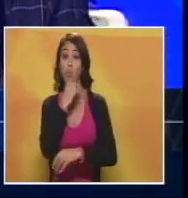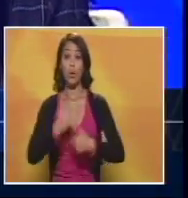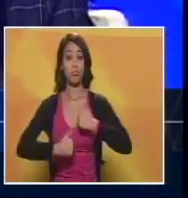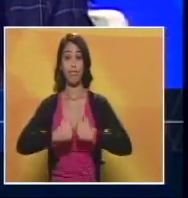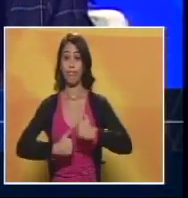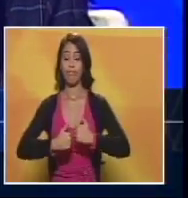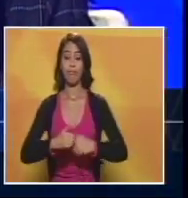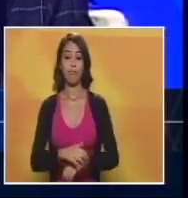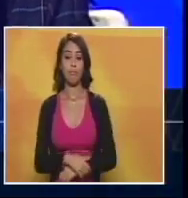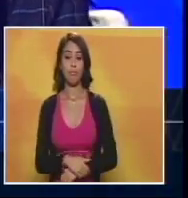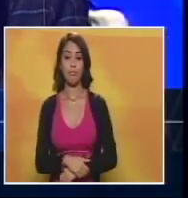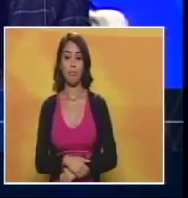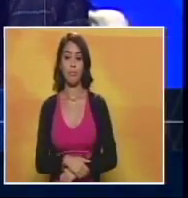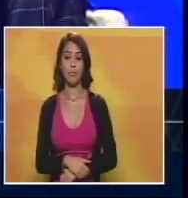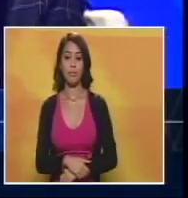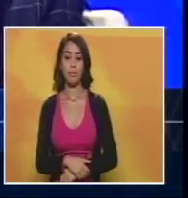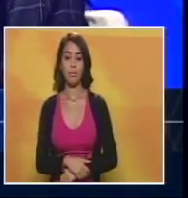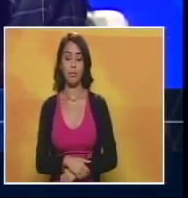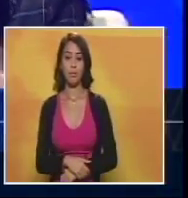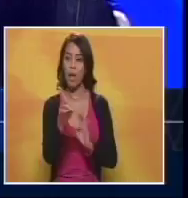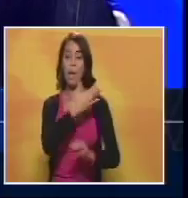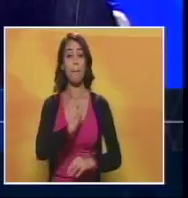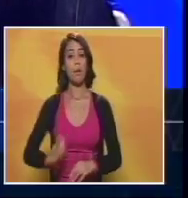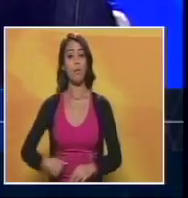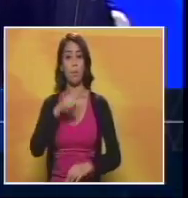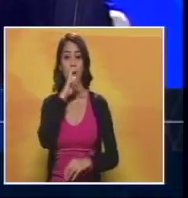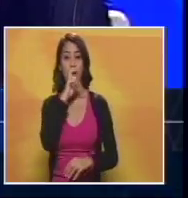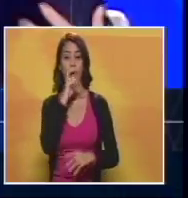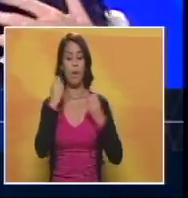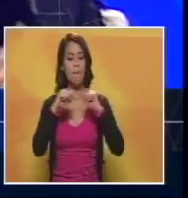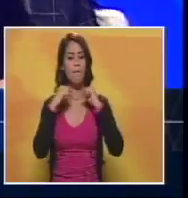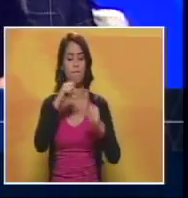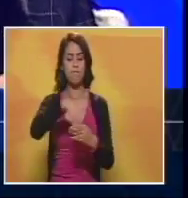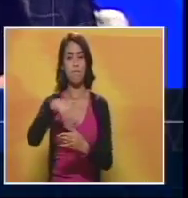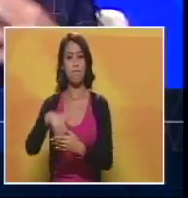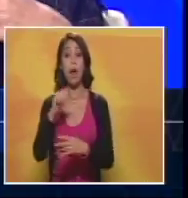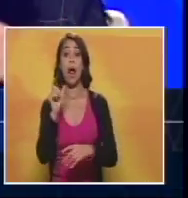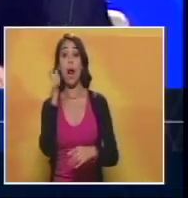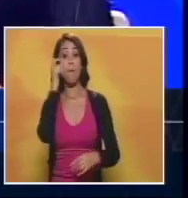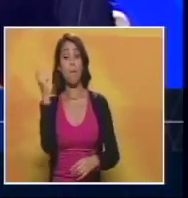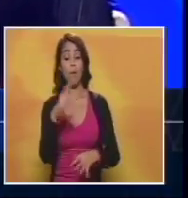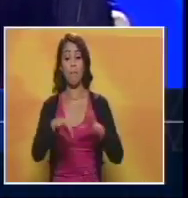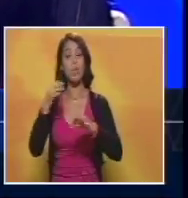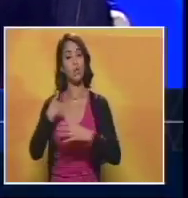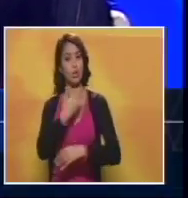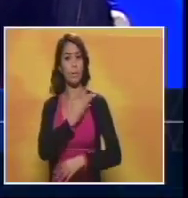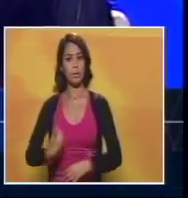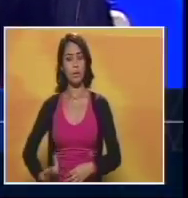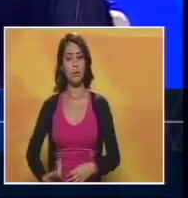Anuncian acciones. Frente Amplio se pronuncia sobre detención de Miguel Rodríguez Torres.